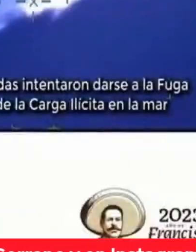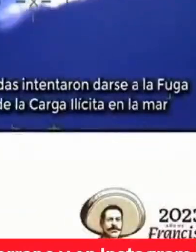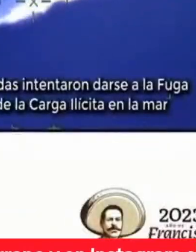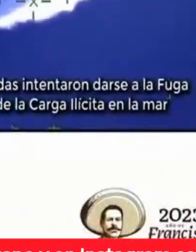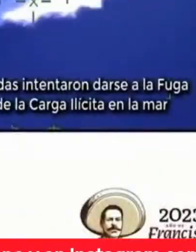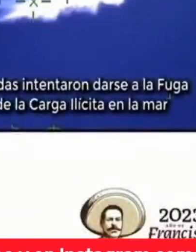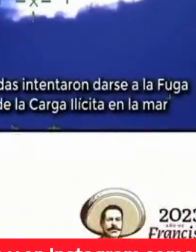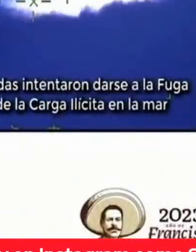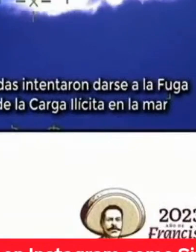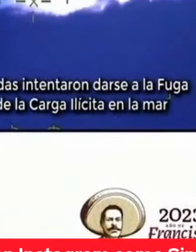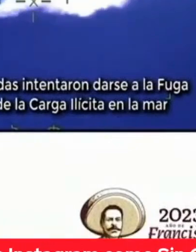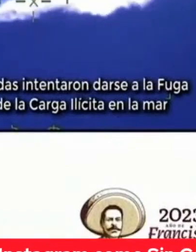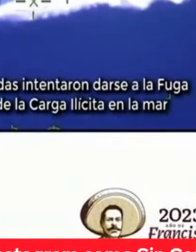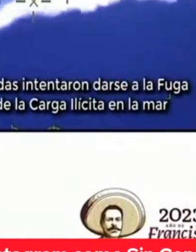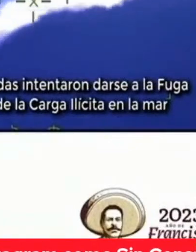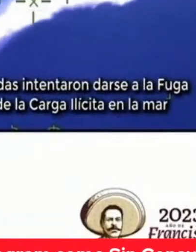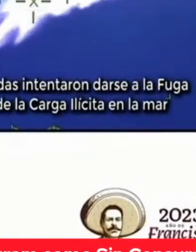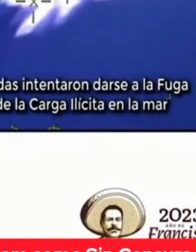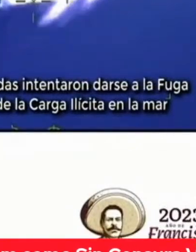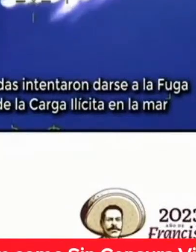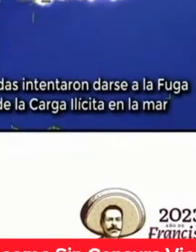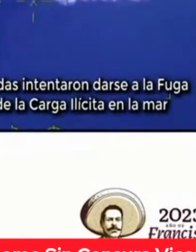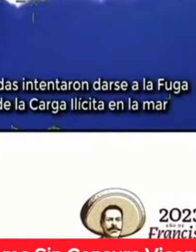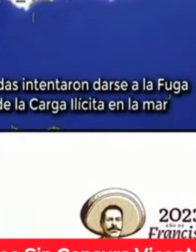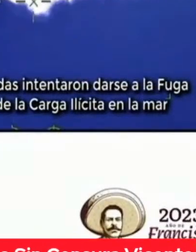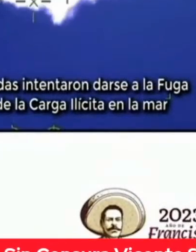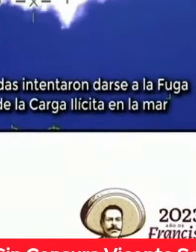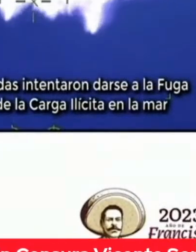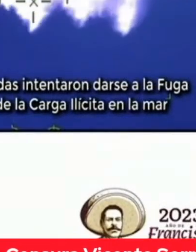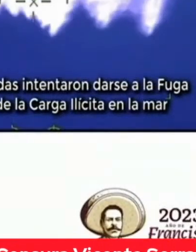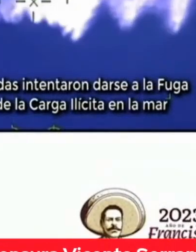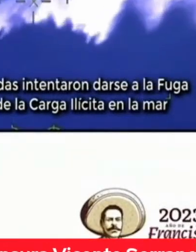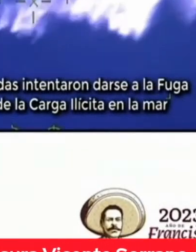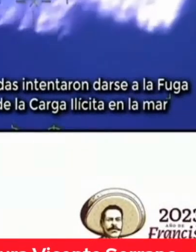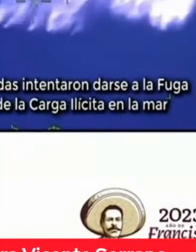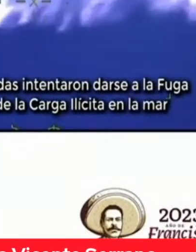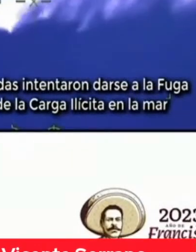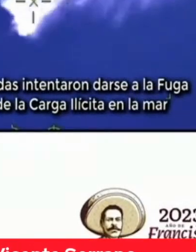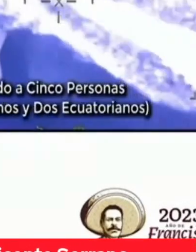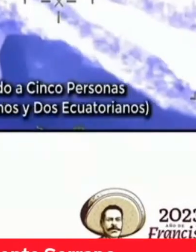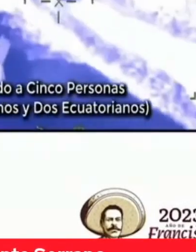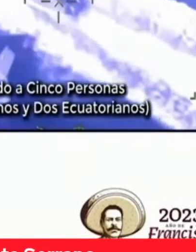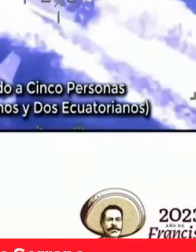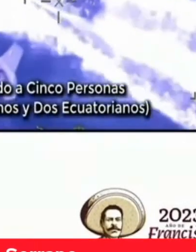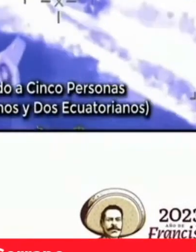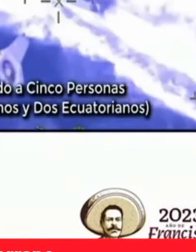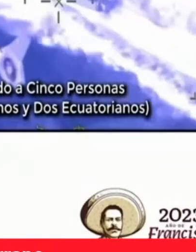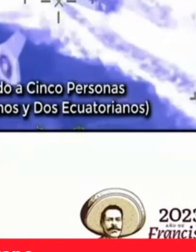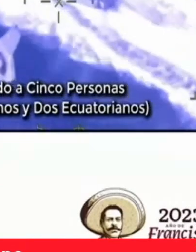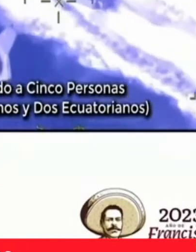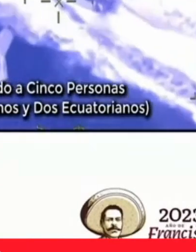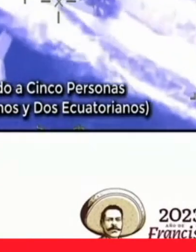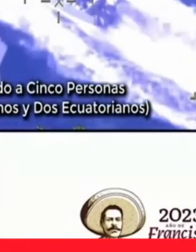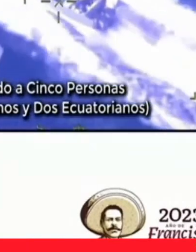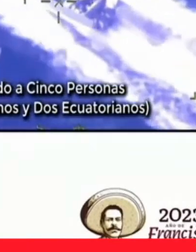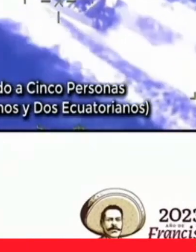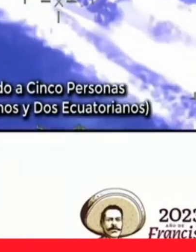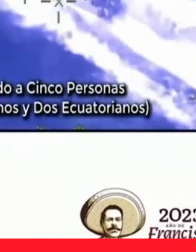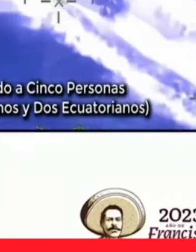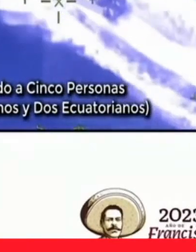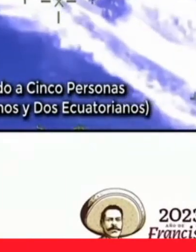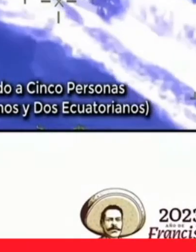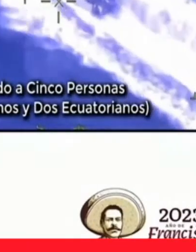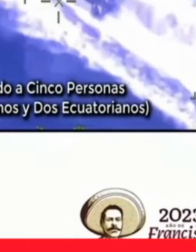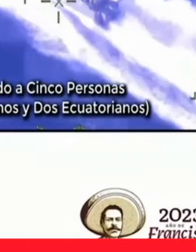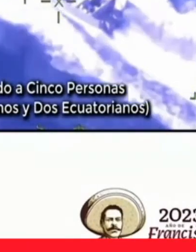abril se le dio seguimiento y localización a otras tres embarcaciones contrabandistas se detuvieron a cinco personas tres mexicanas de